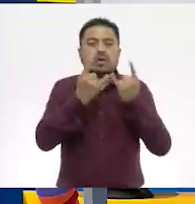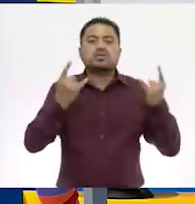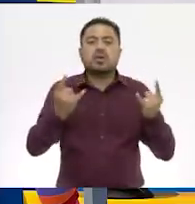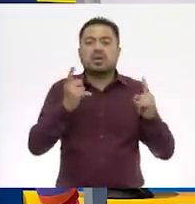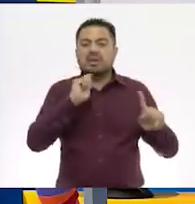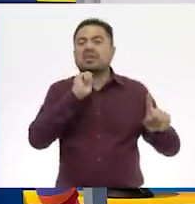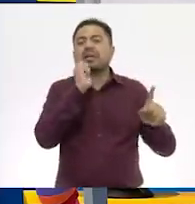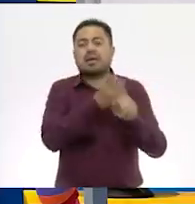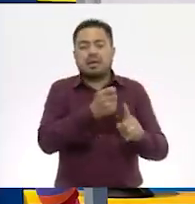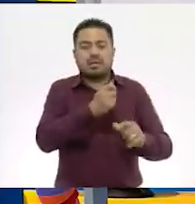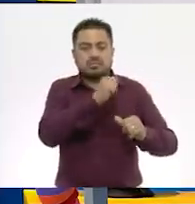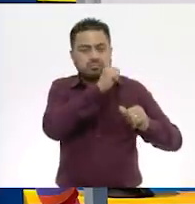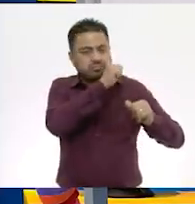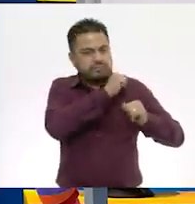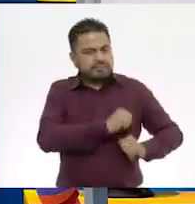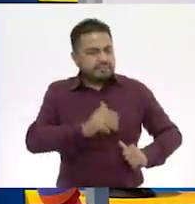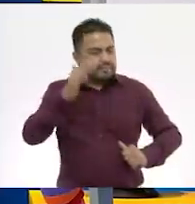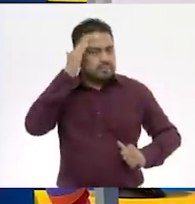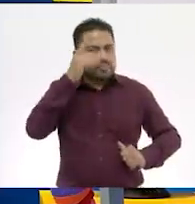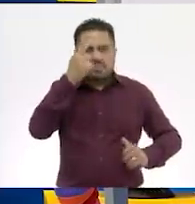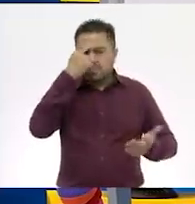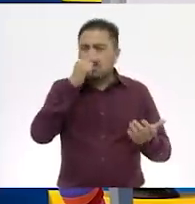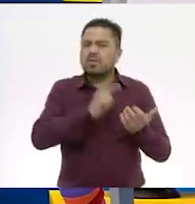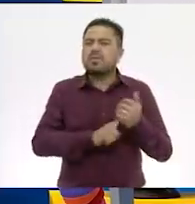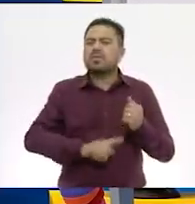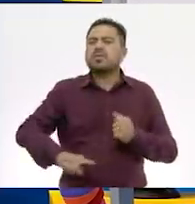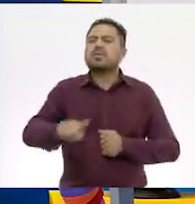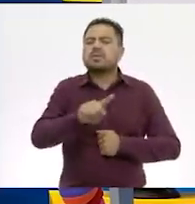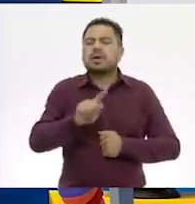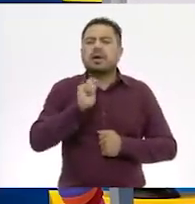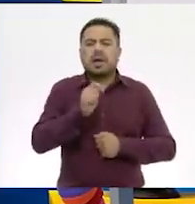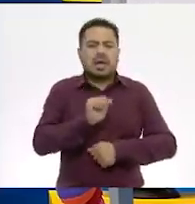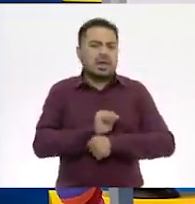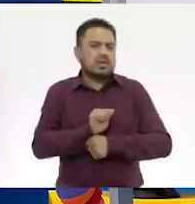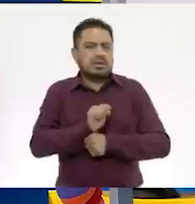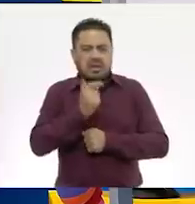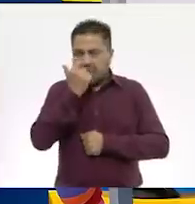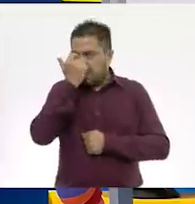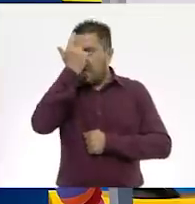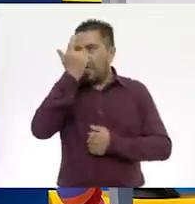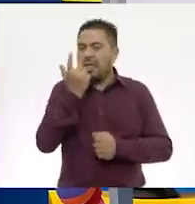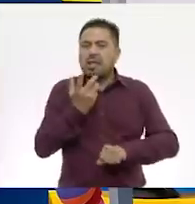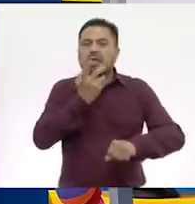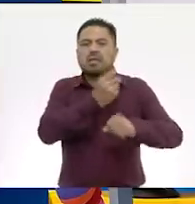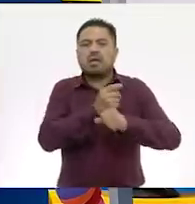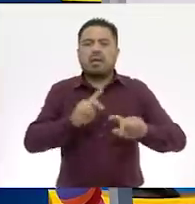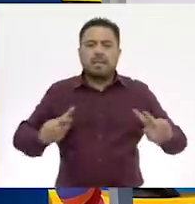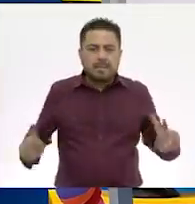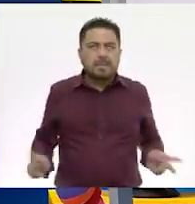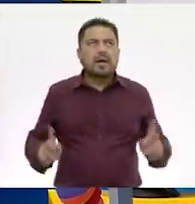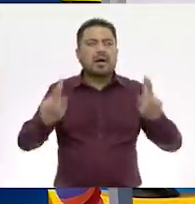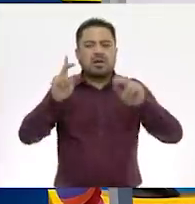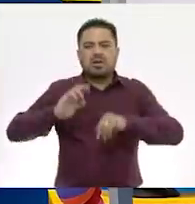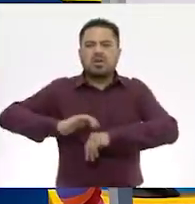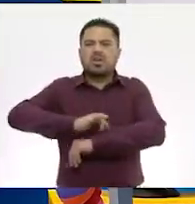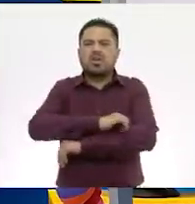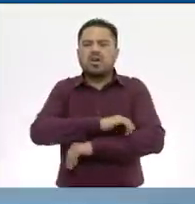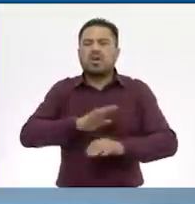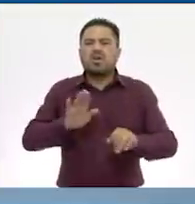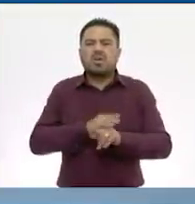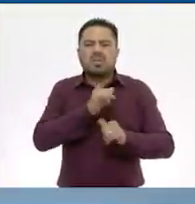Son las protagonistas. ¿Por qué creen ustedes que el autor se le habrá ocurrido poner una paloma y una hormiga